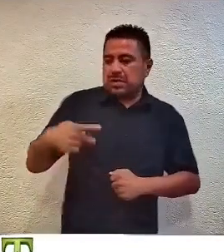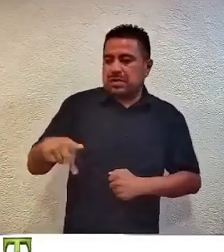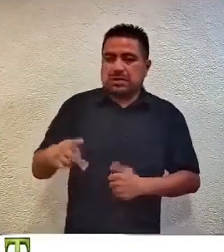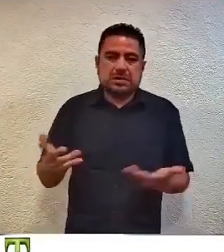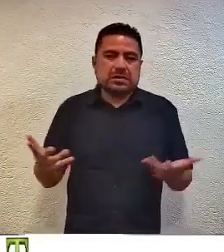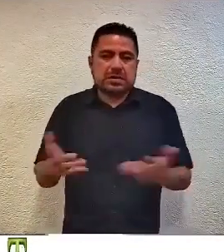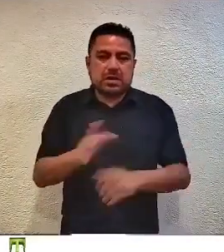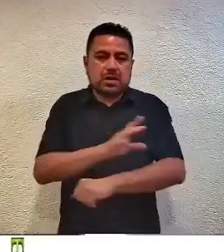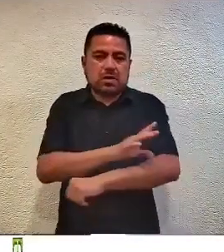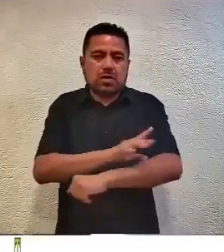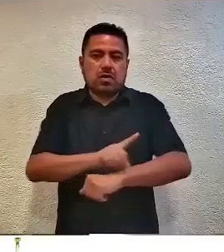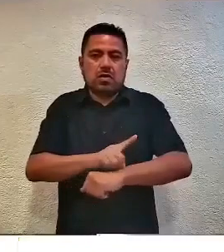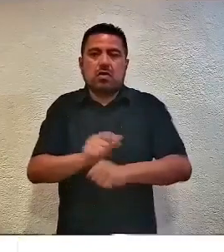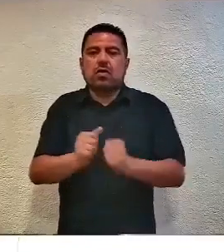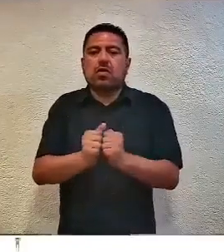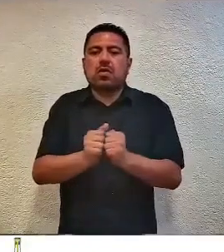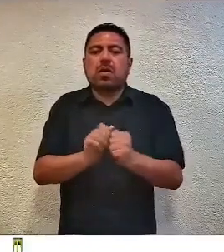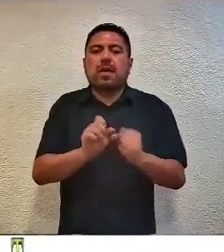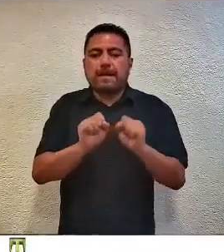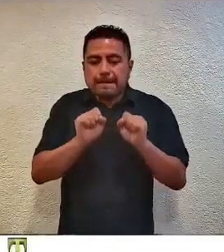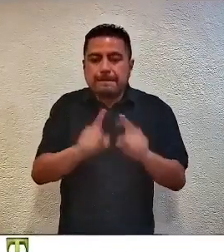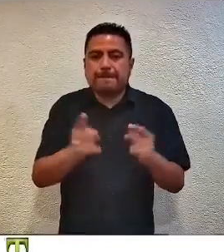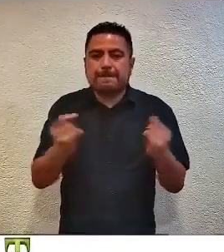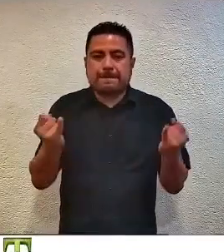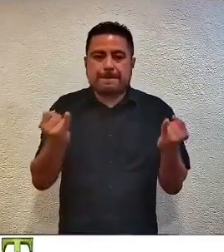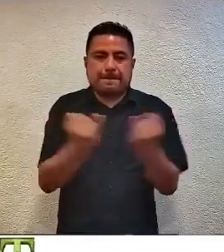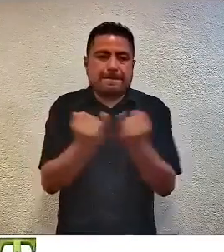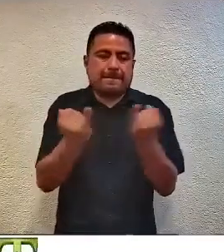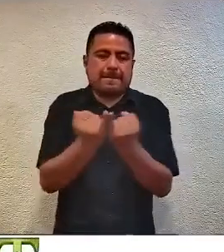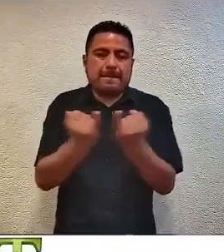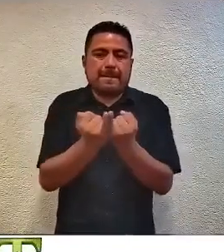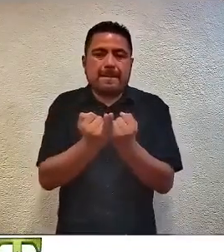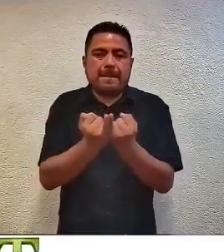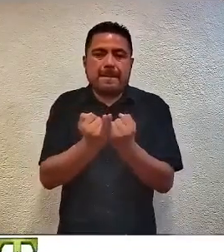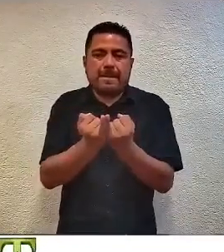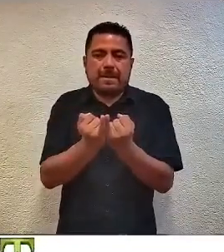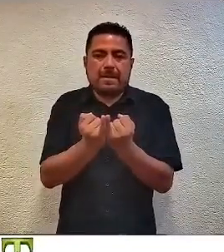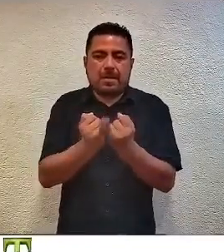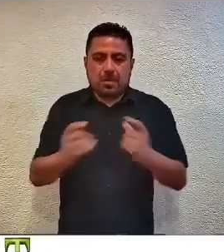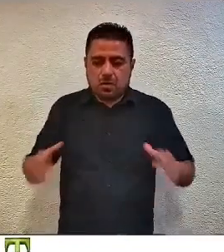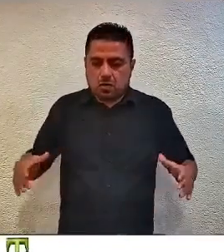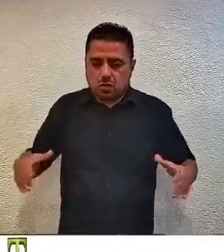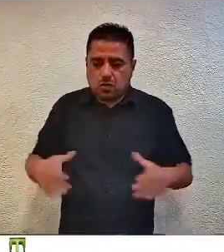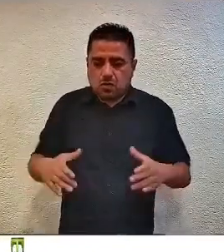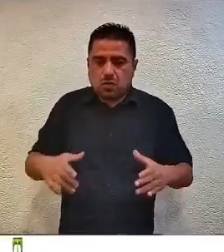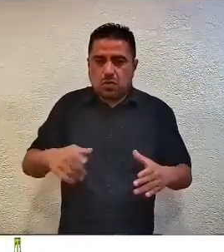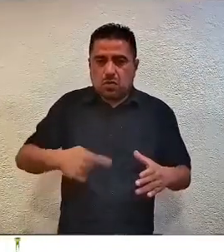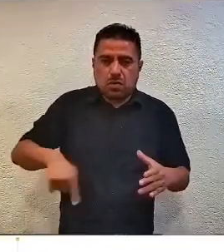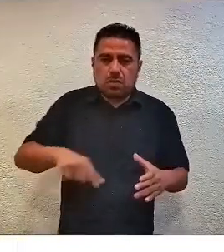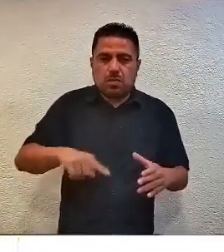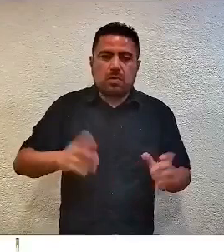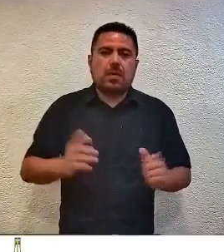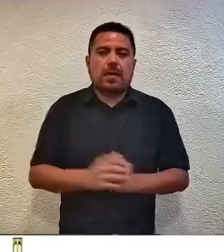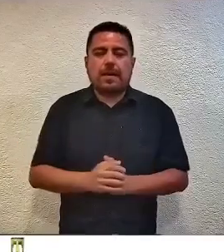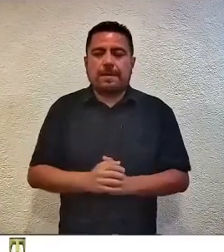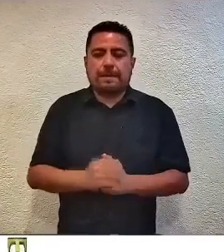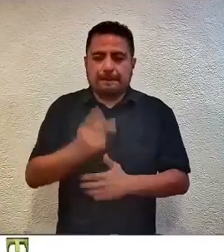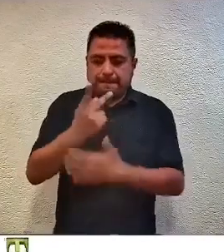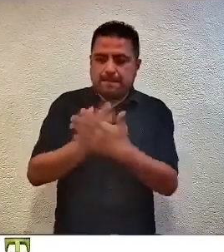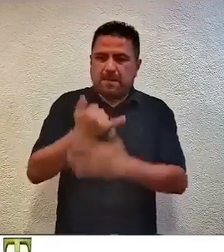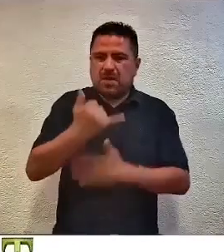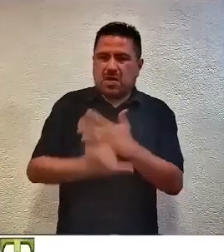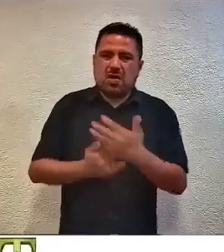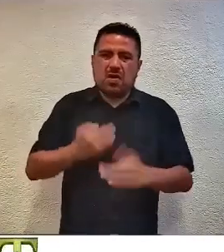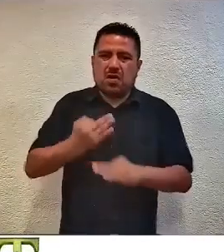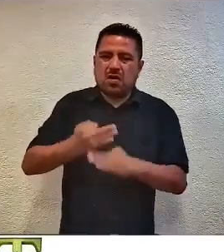en coordinación también con la comunidad. En el proyecto que se